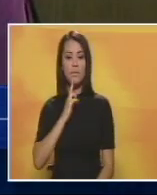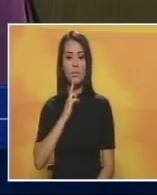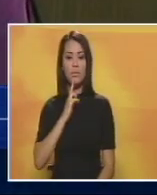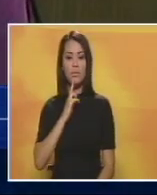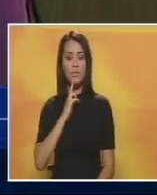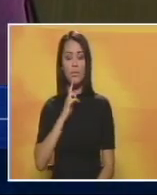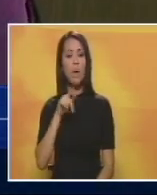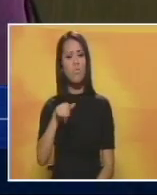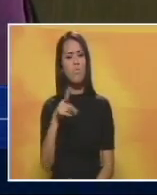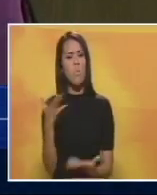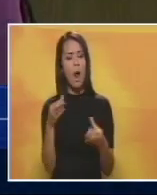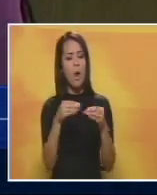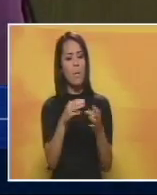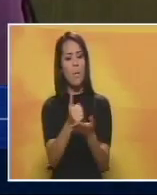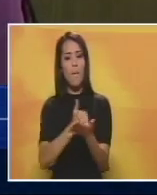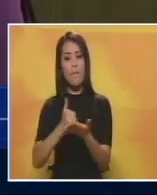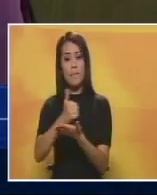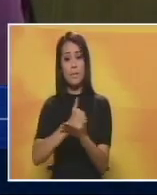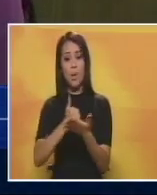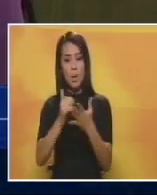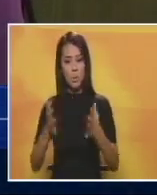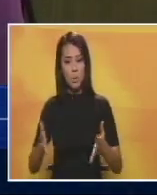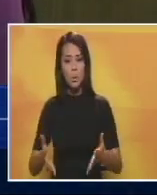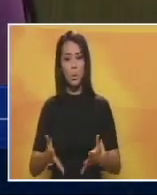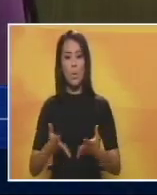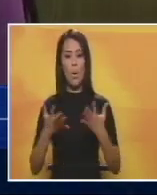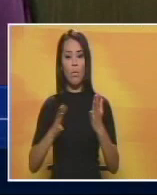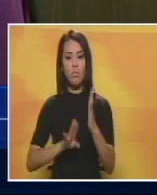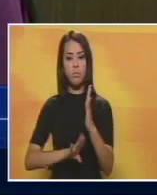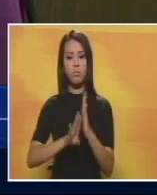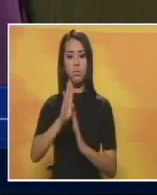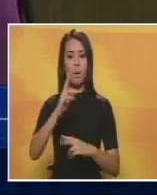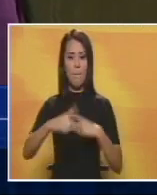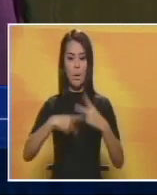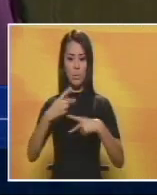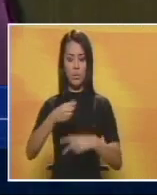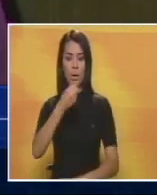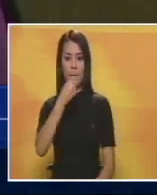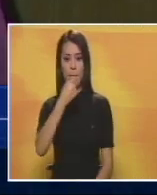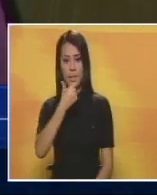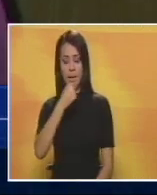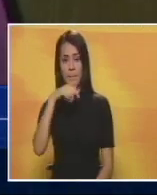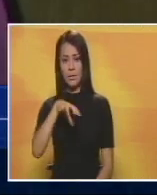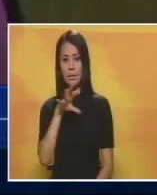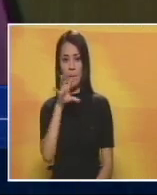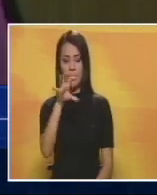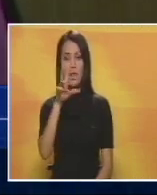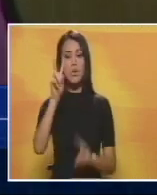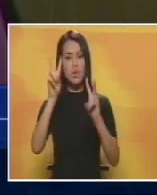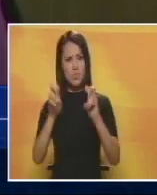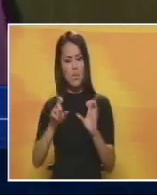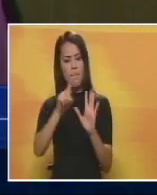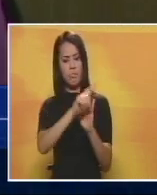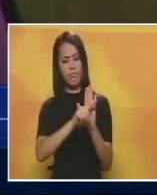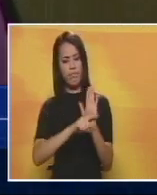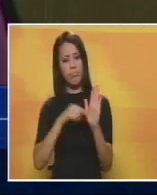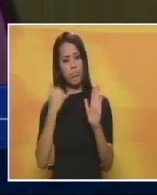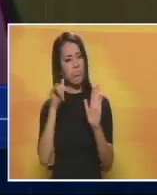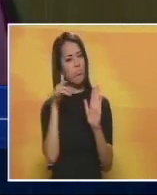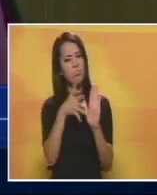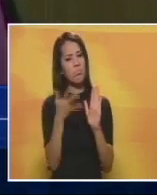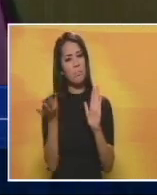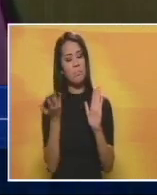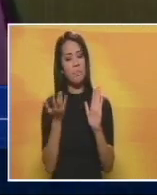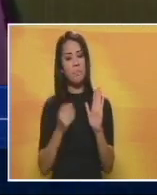motor farmacéutico. Esto es un reimpulso a la producción de medicamentos en nuestro país con una nueva línea que tiene que